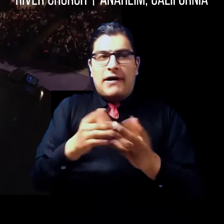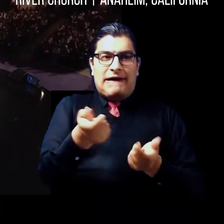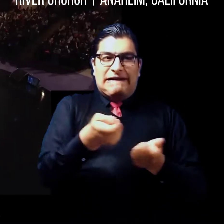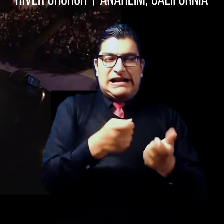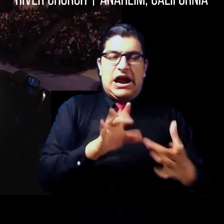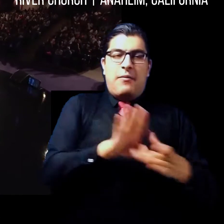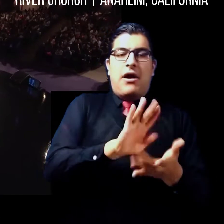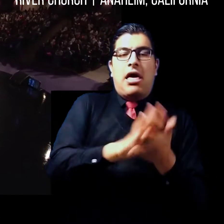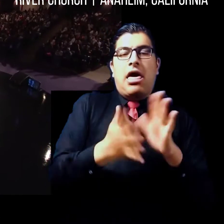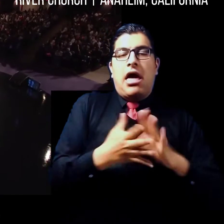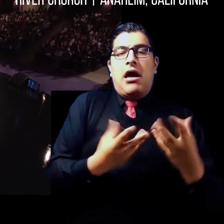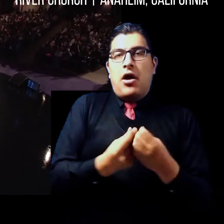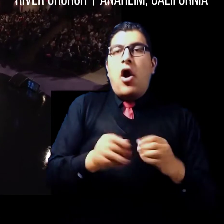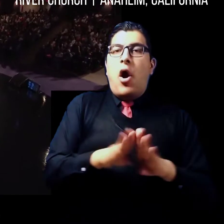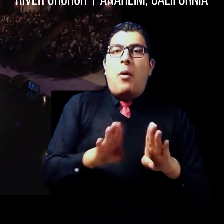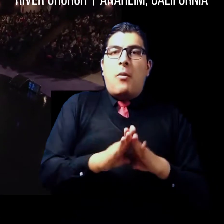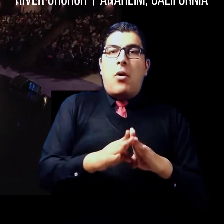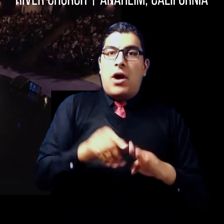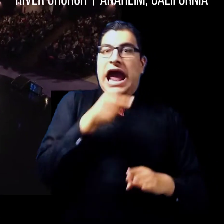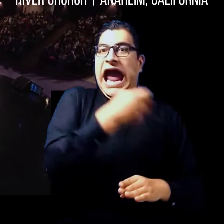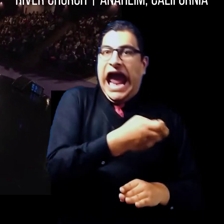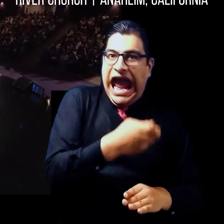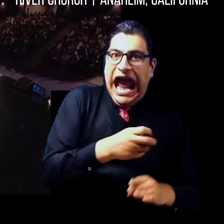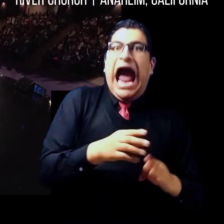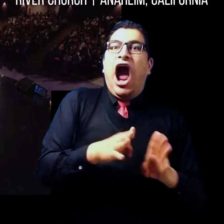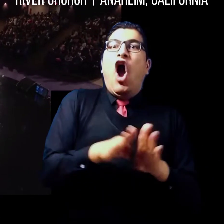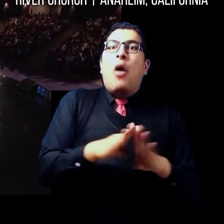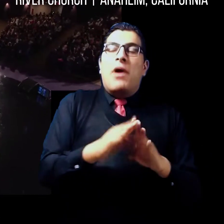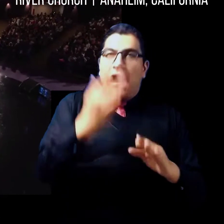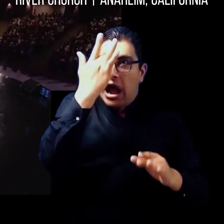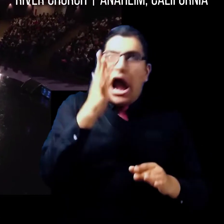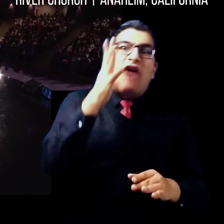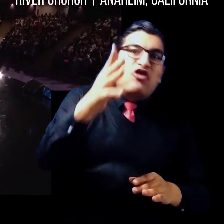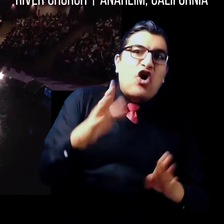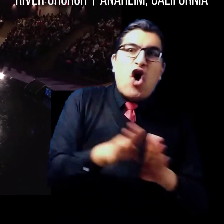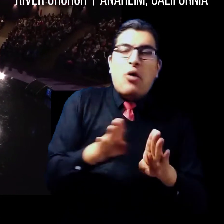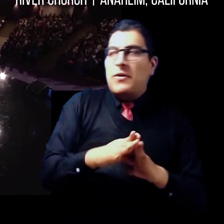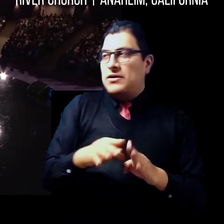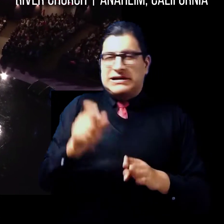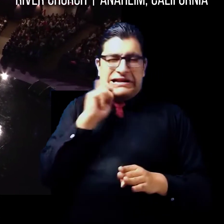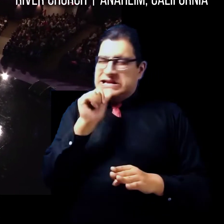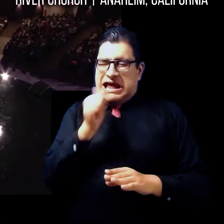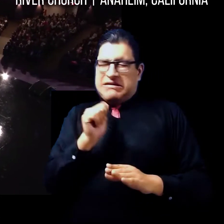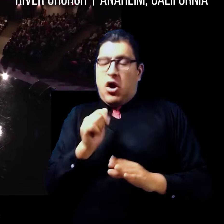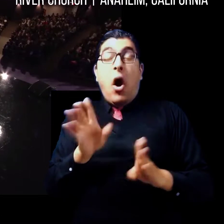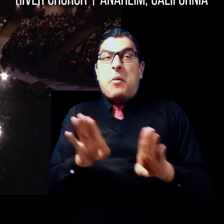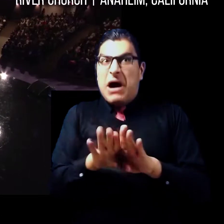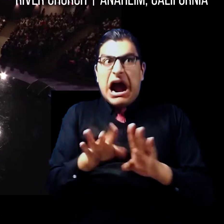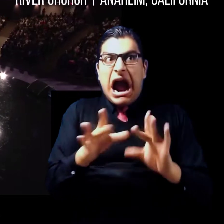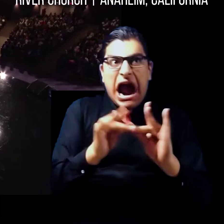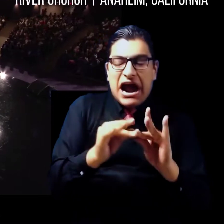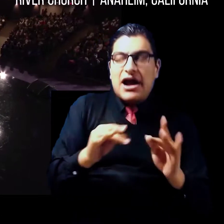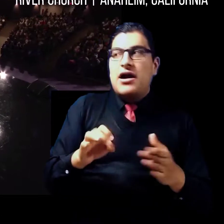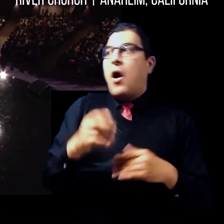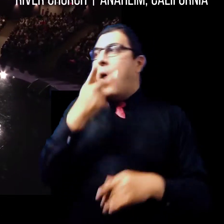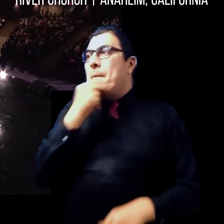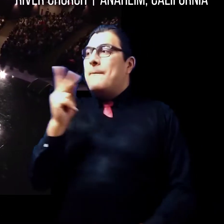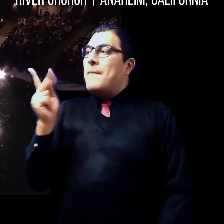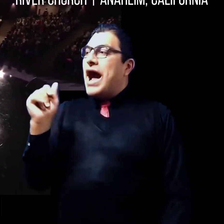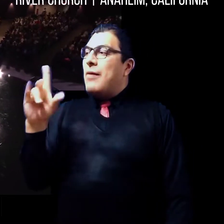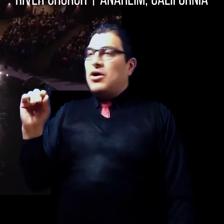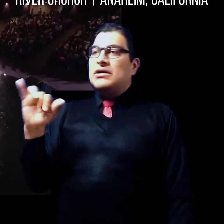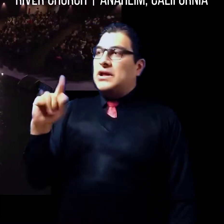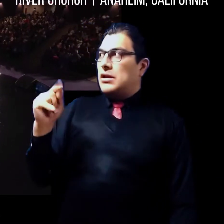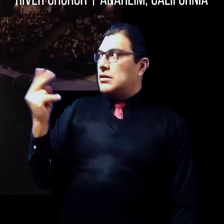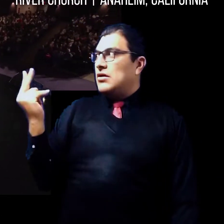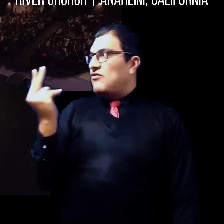blancas, pero en tema de adivinación y no de sexo. Y esta mujer, cuando ve a Pablo y Silas, el espíritu inmundo que estaba en ella